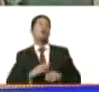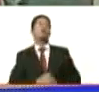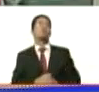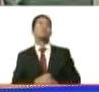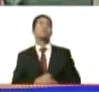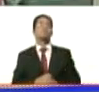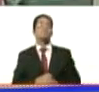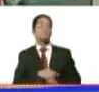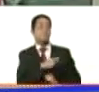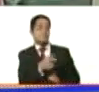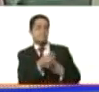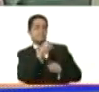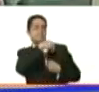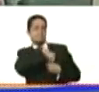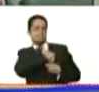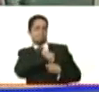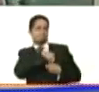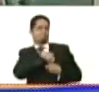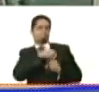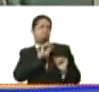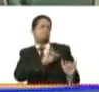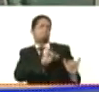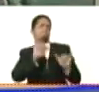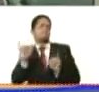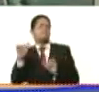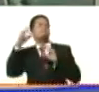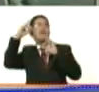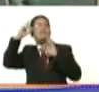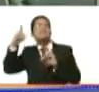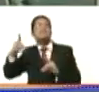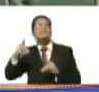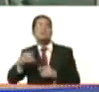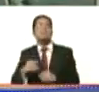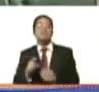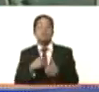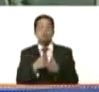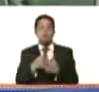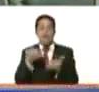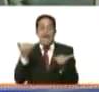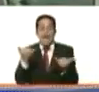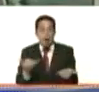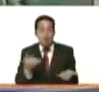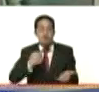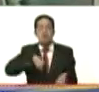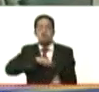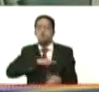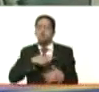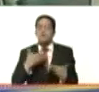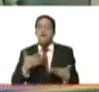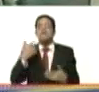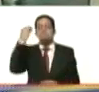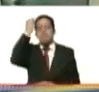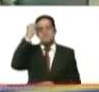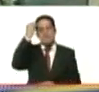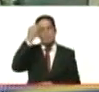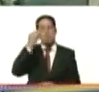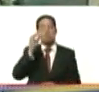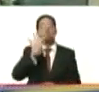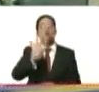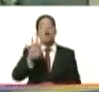La dignidad originaria, por eso hoy es el día de la dignidad nacional, porque el 4 de